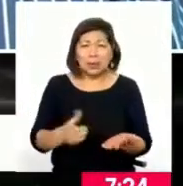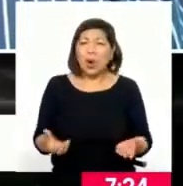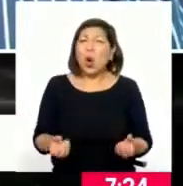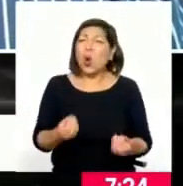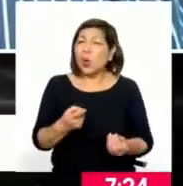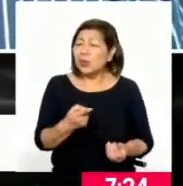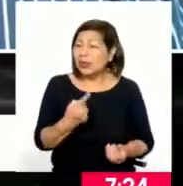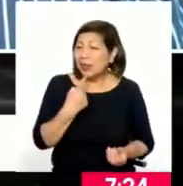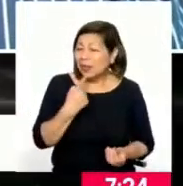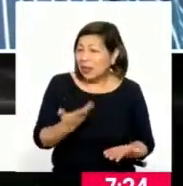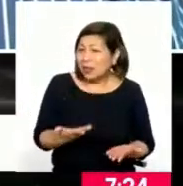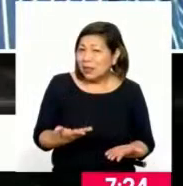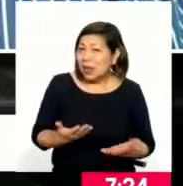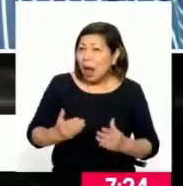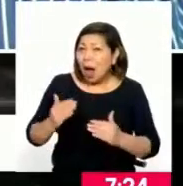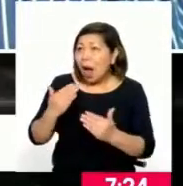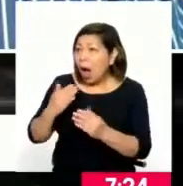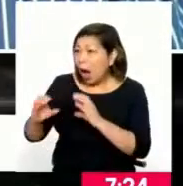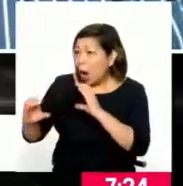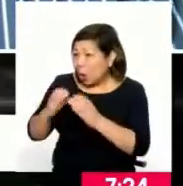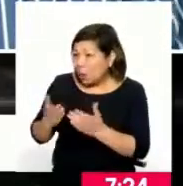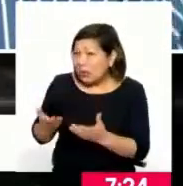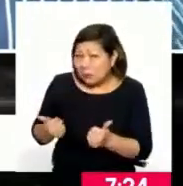¿Cómo se establecen esos puentes de diálogo?